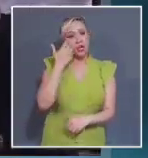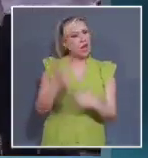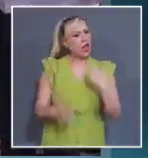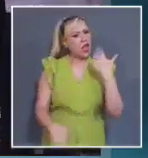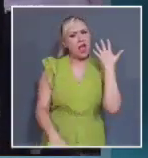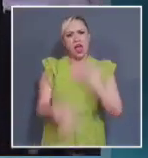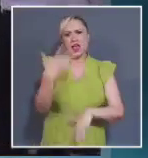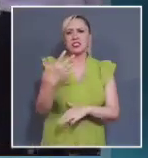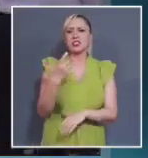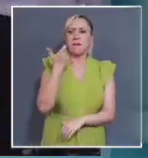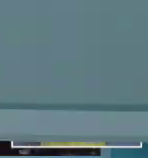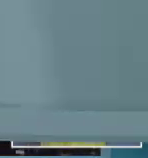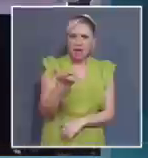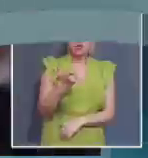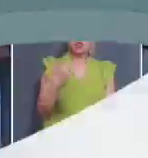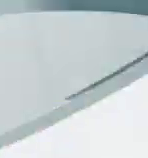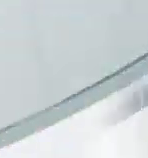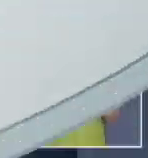su desaparición.